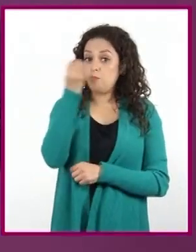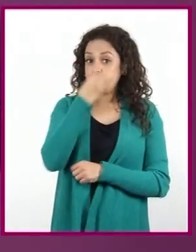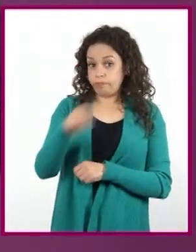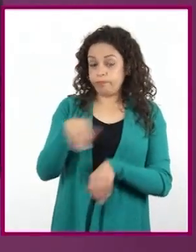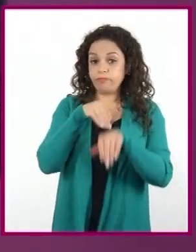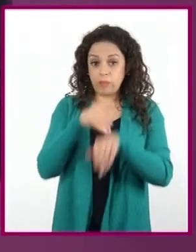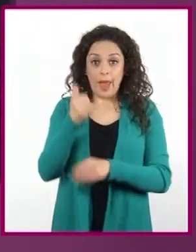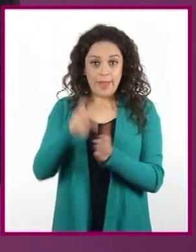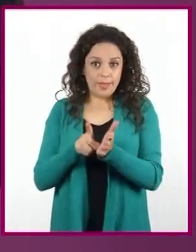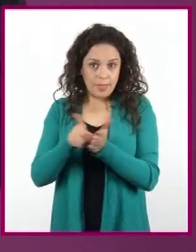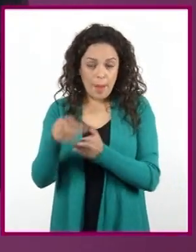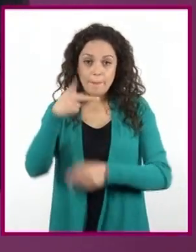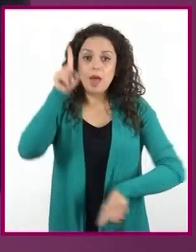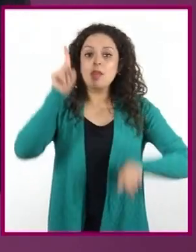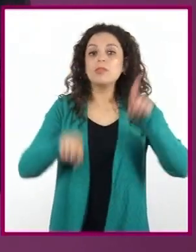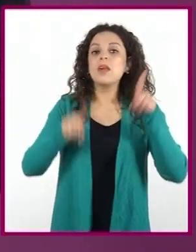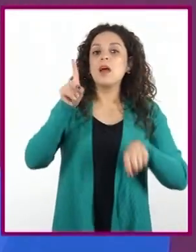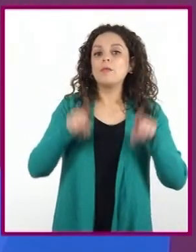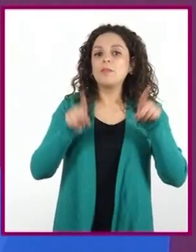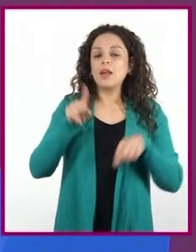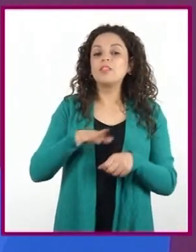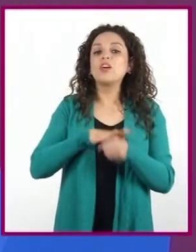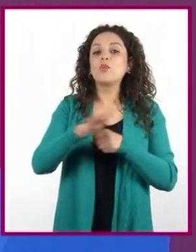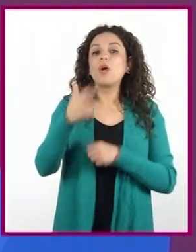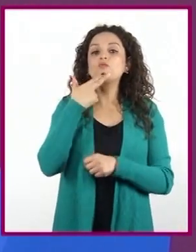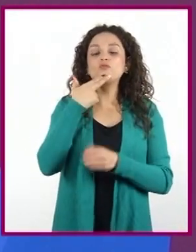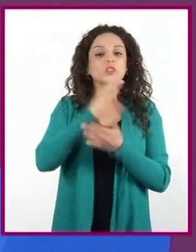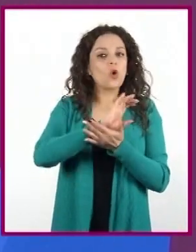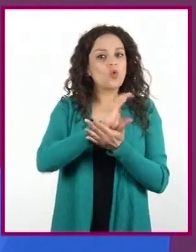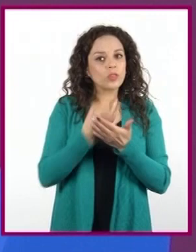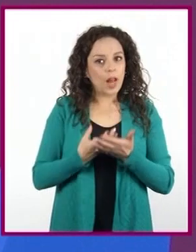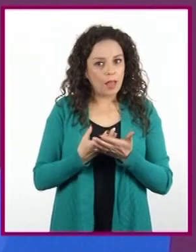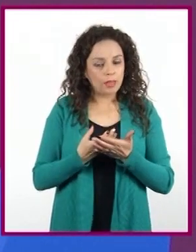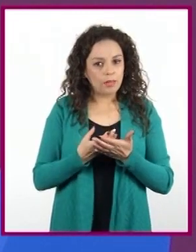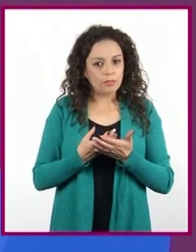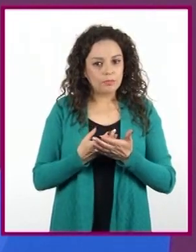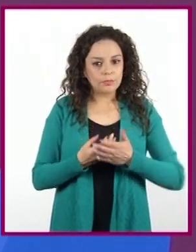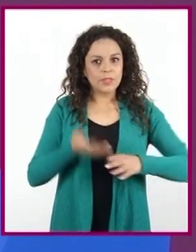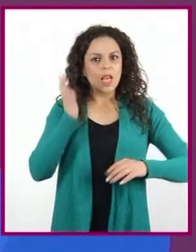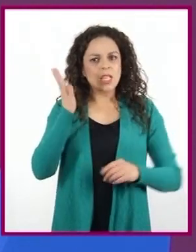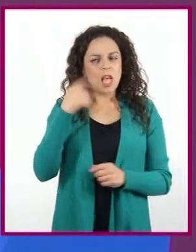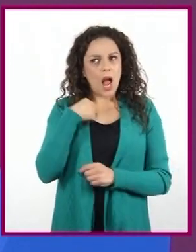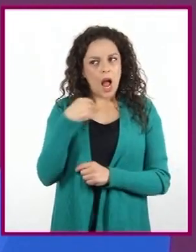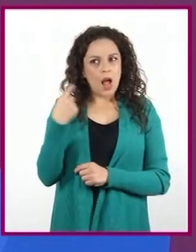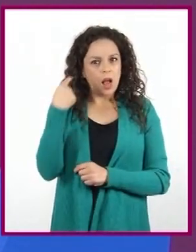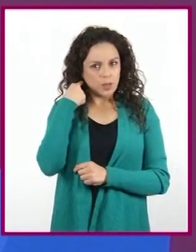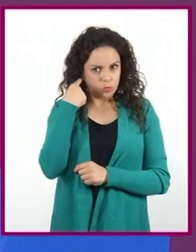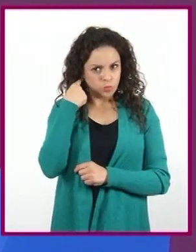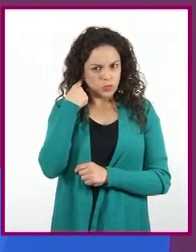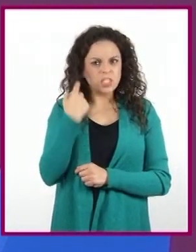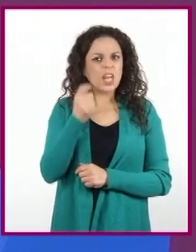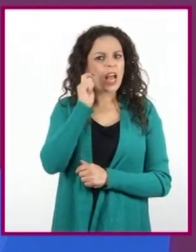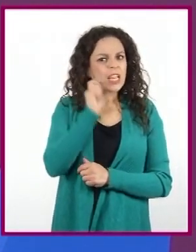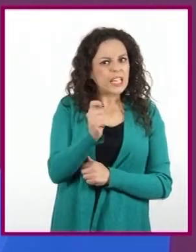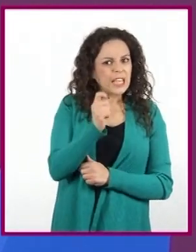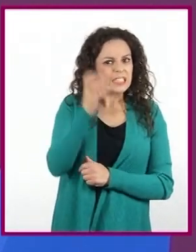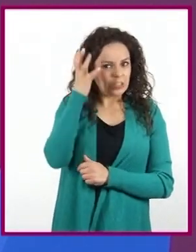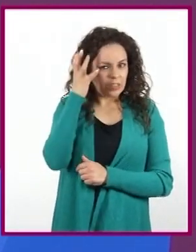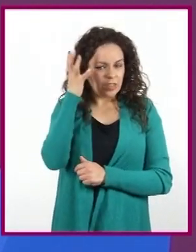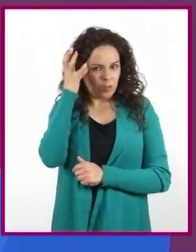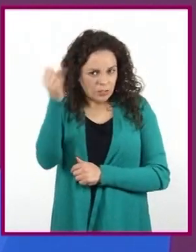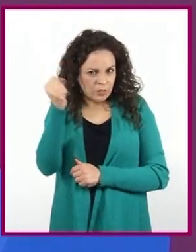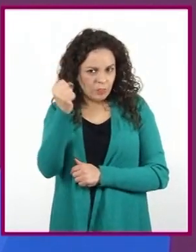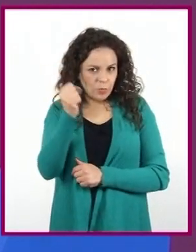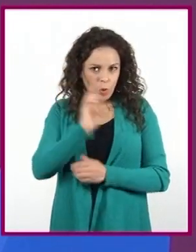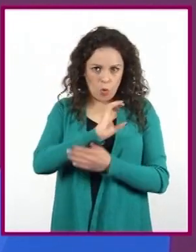varían según el tipo de contrato que se utilice. Ya escuchamos algunas definiciones de contrato, pero